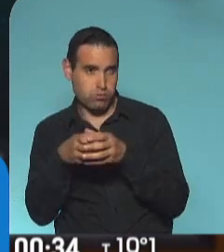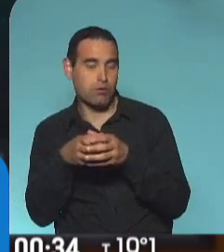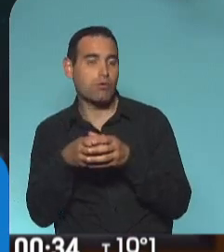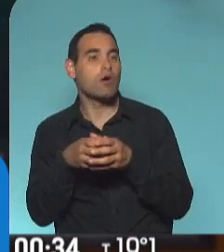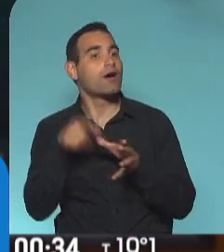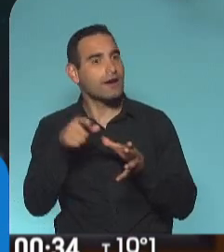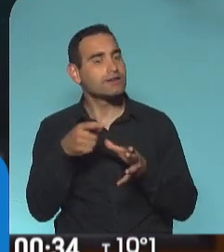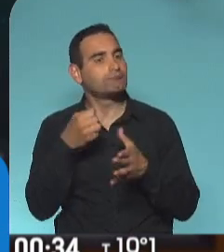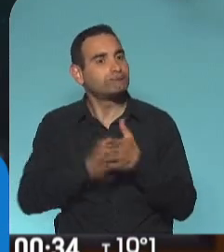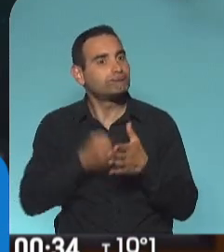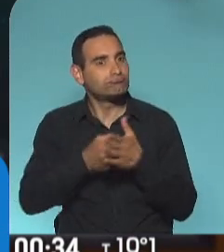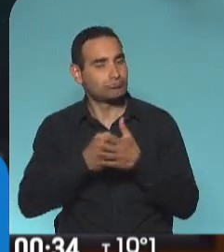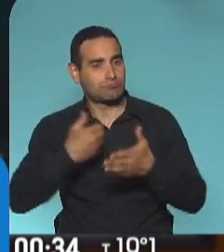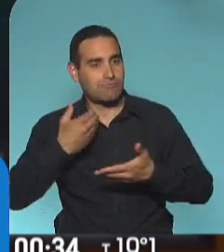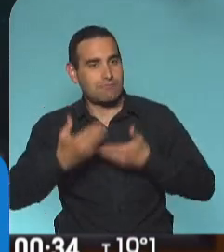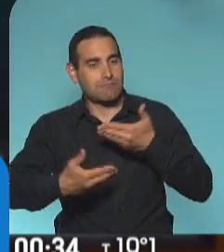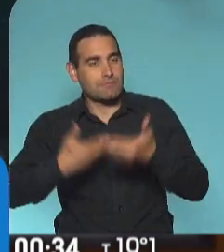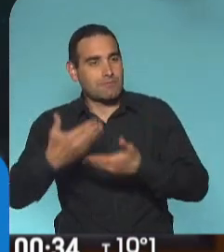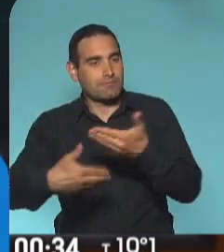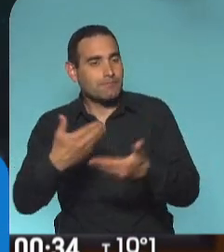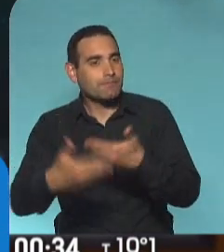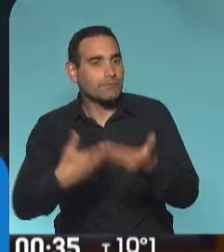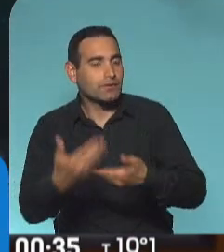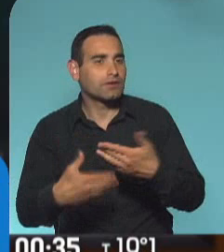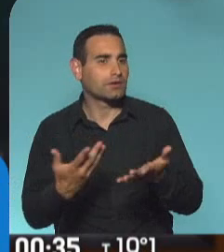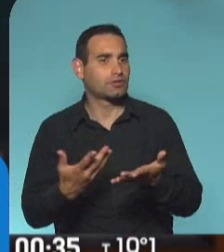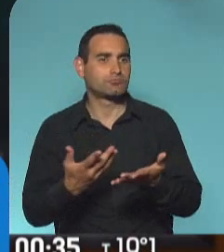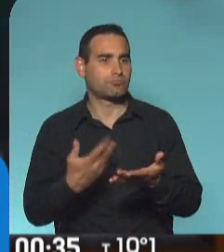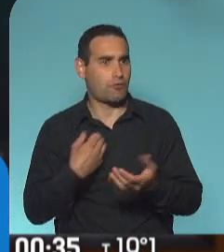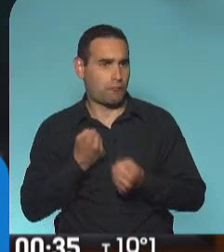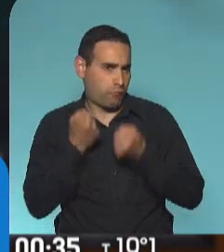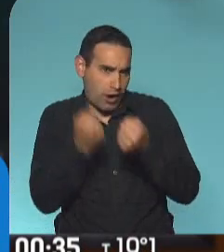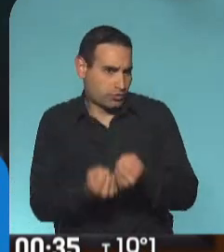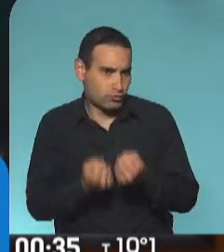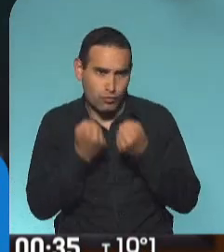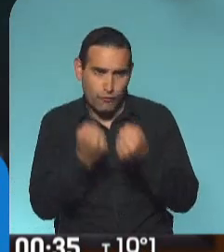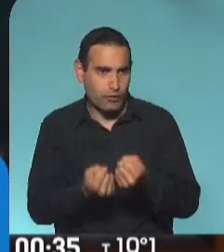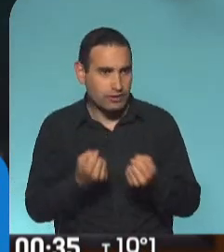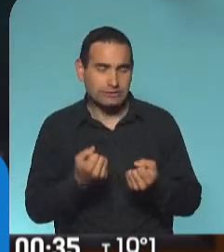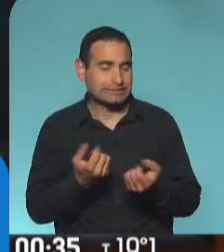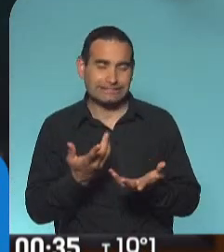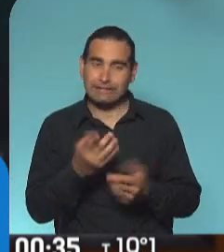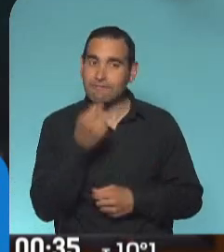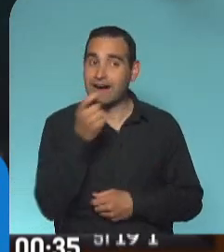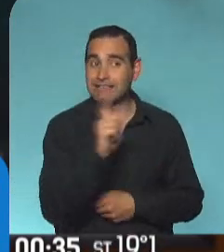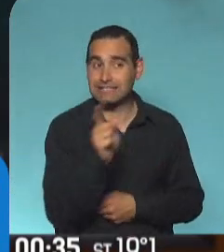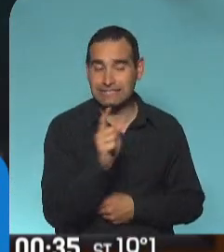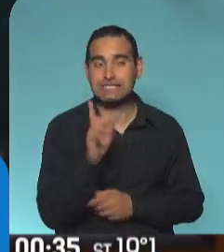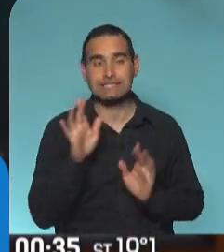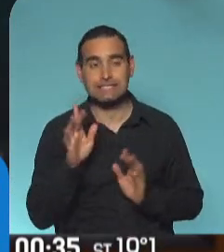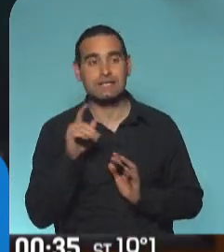que logró, digamos, ir avanzando a puro tesón y a tientas, porque ella no